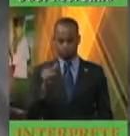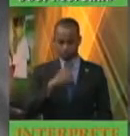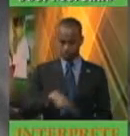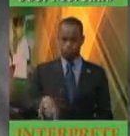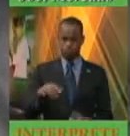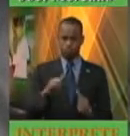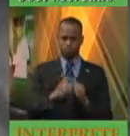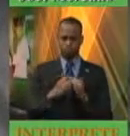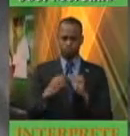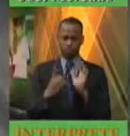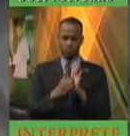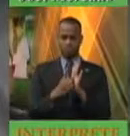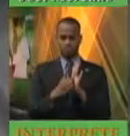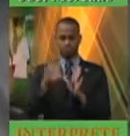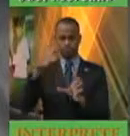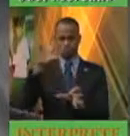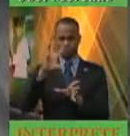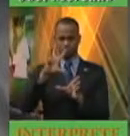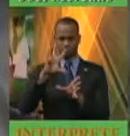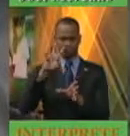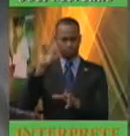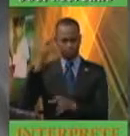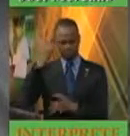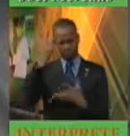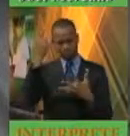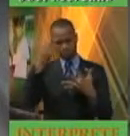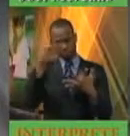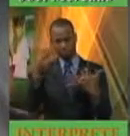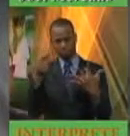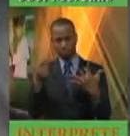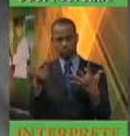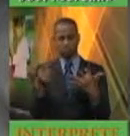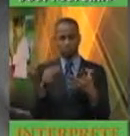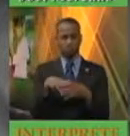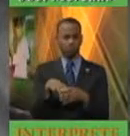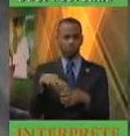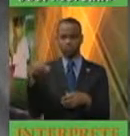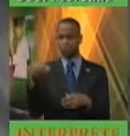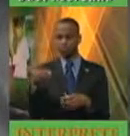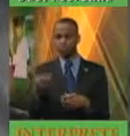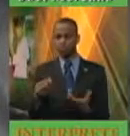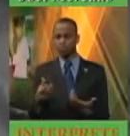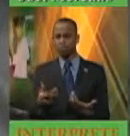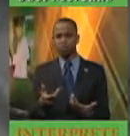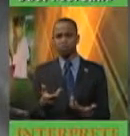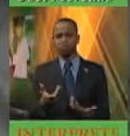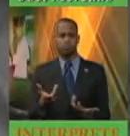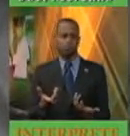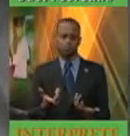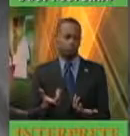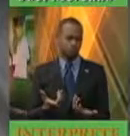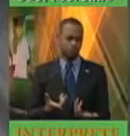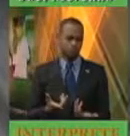puede quedarse fuera de todo el acontecer nacional,